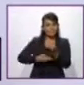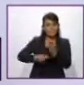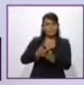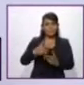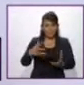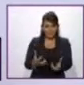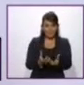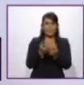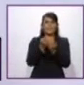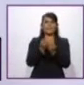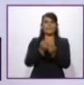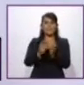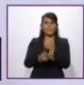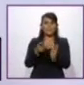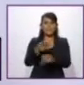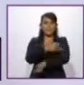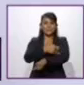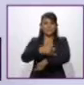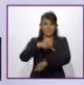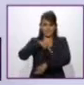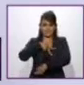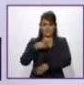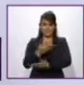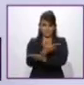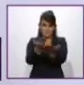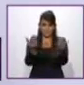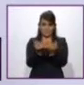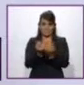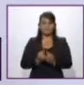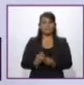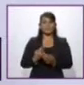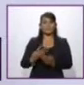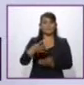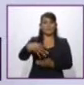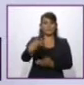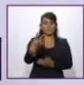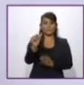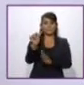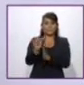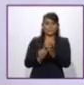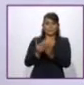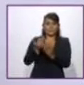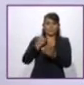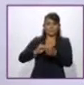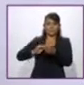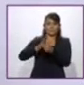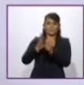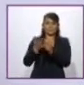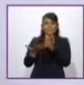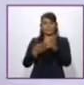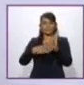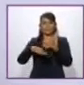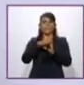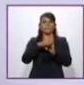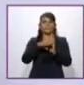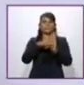familia, por la de todos. Llevamos 14 meses en pandemia parados,